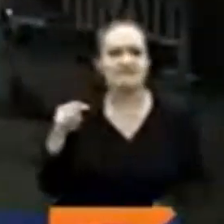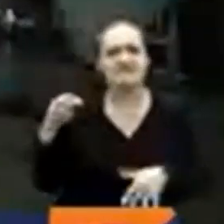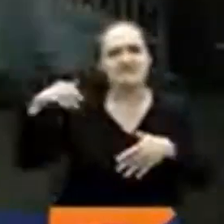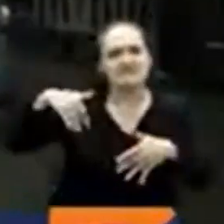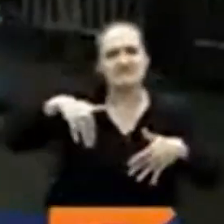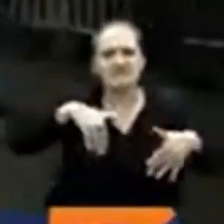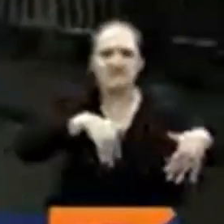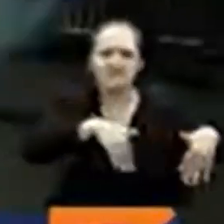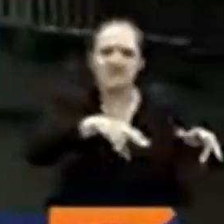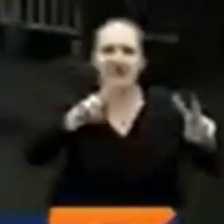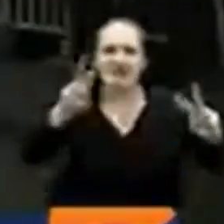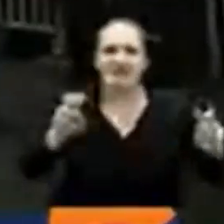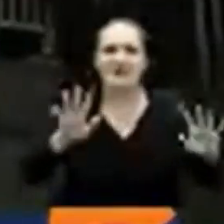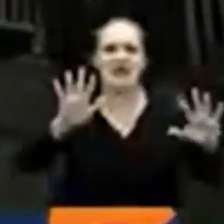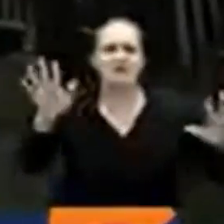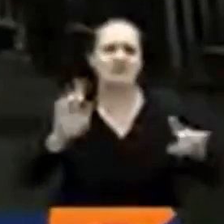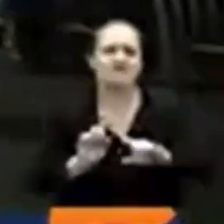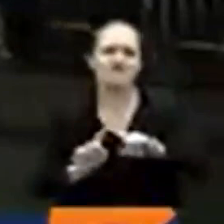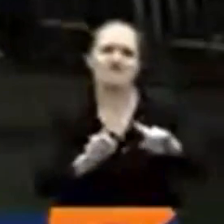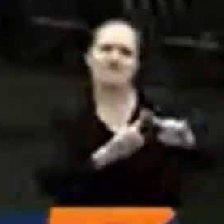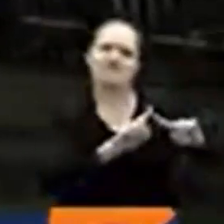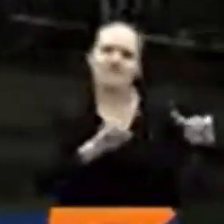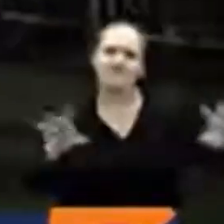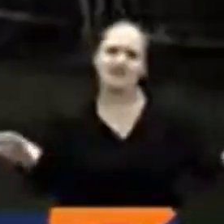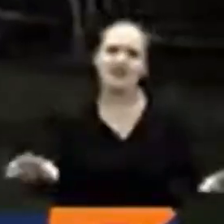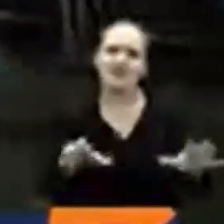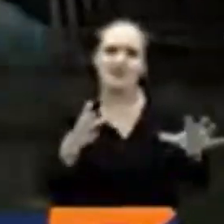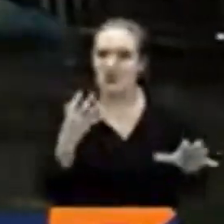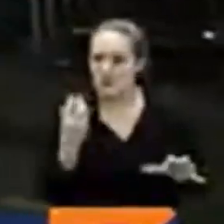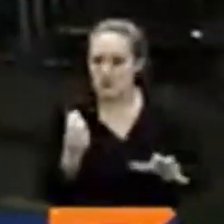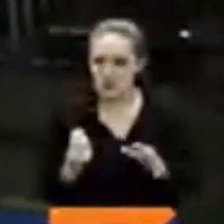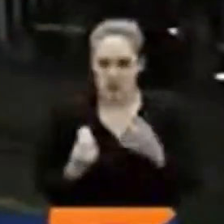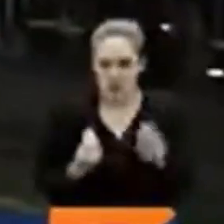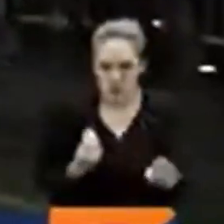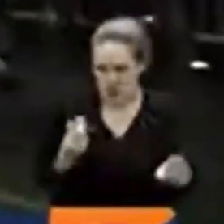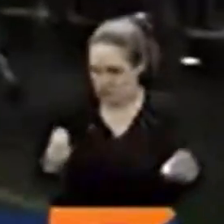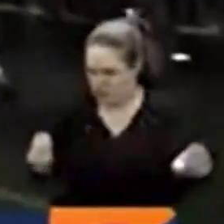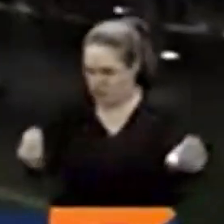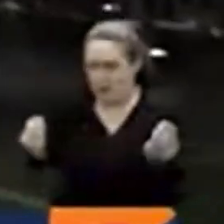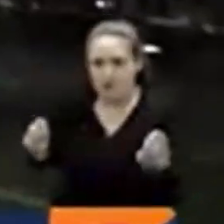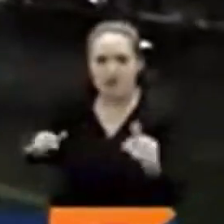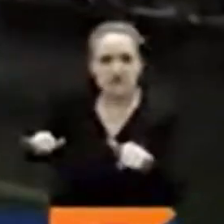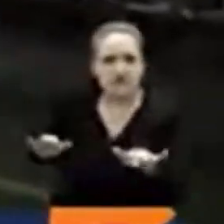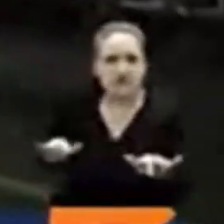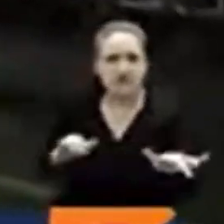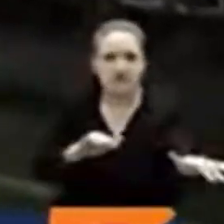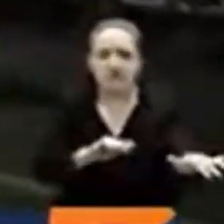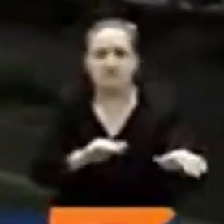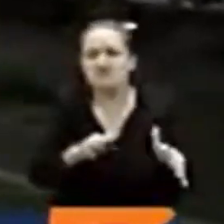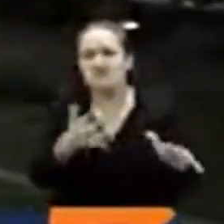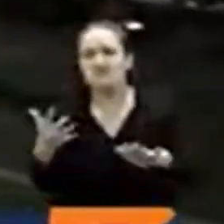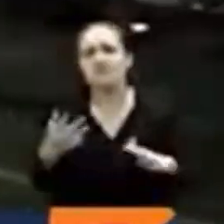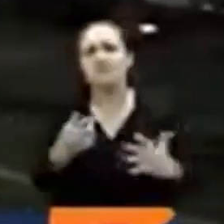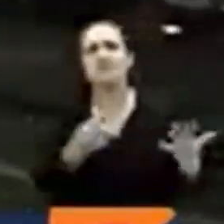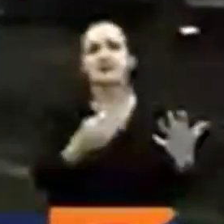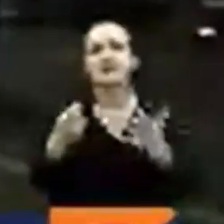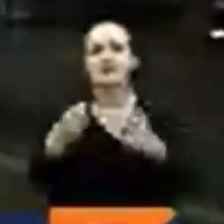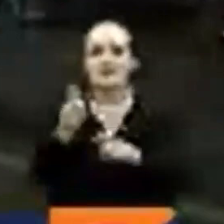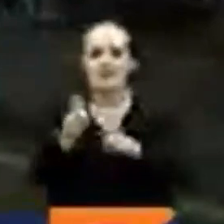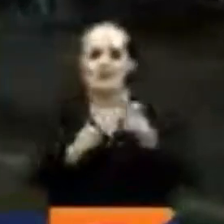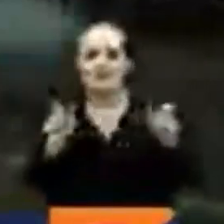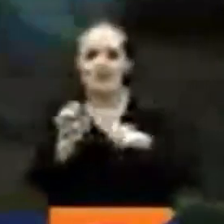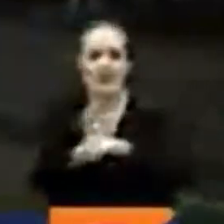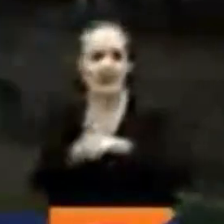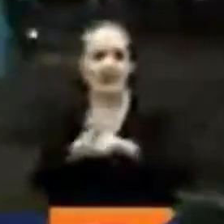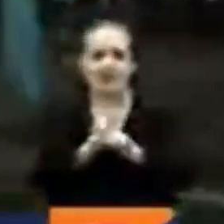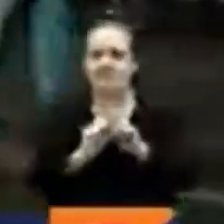mitos y leyendas. A esta hora pasan diferentes comparsas y están participando cerca de más de 600 artistas en